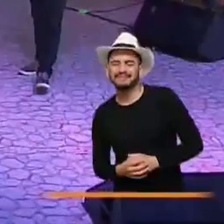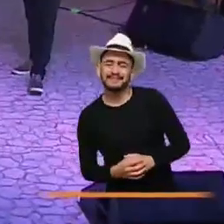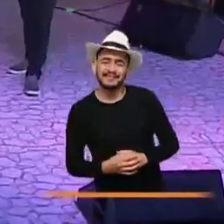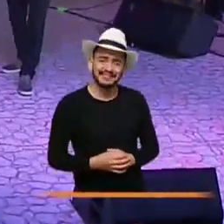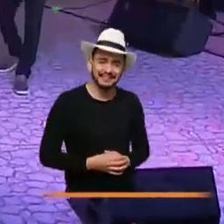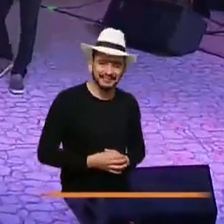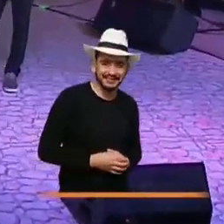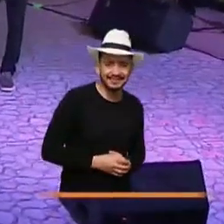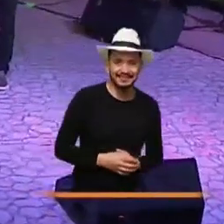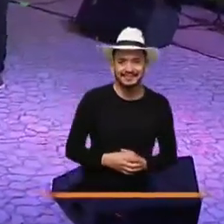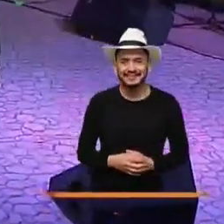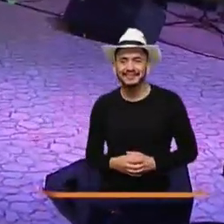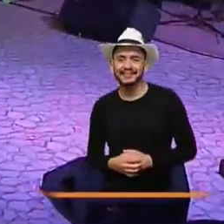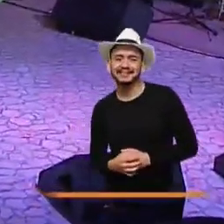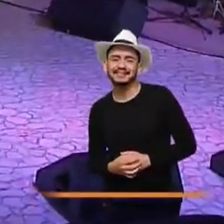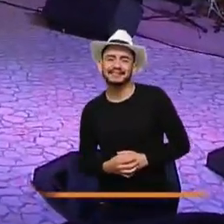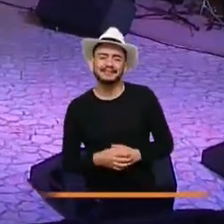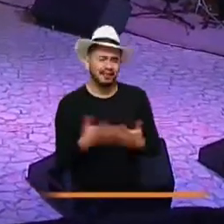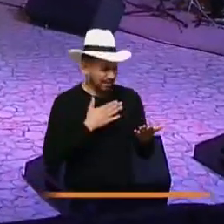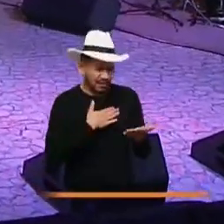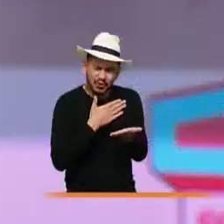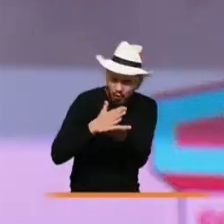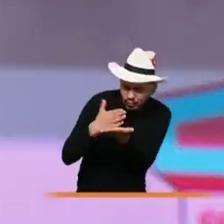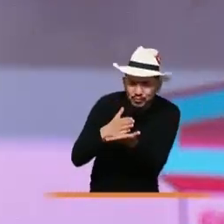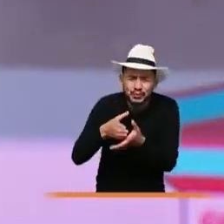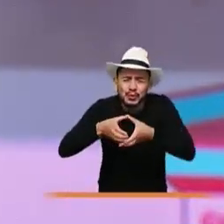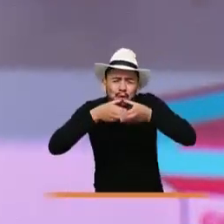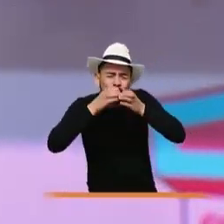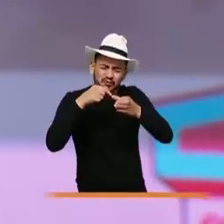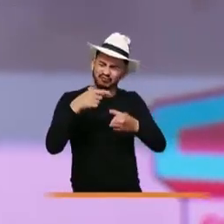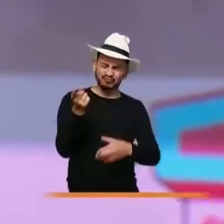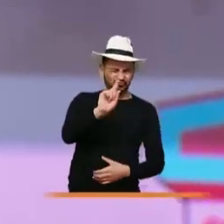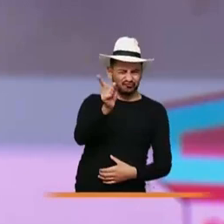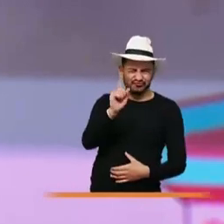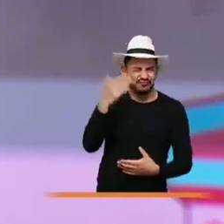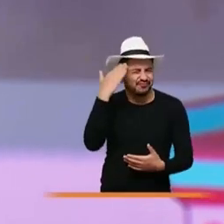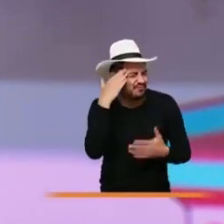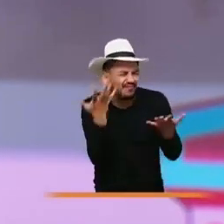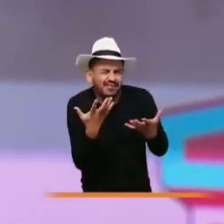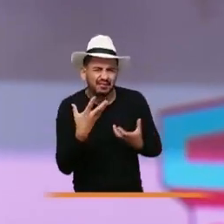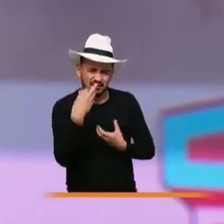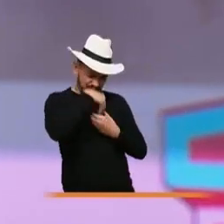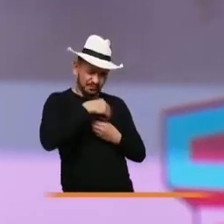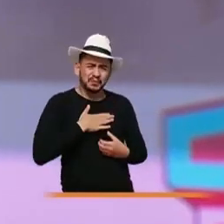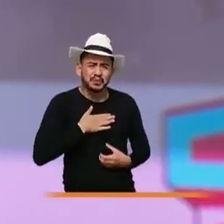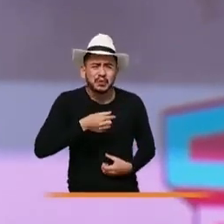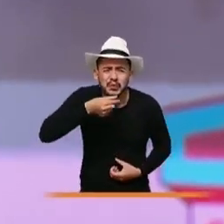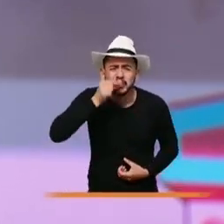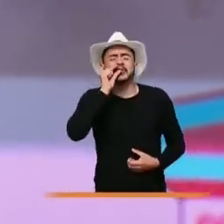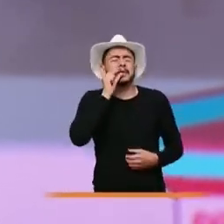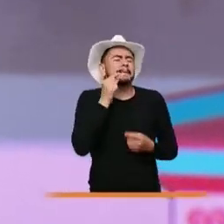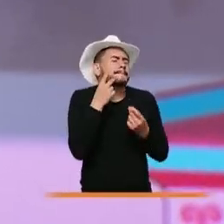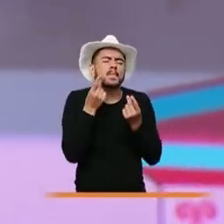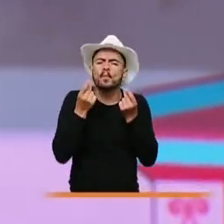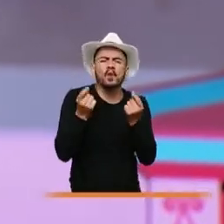yo no panela porque es que me gusta el cuadro y cuando